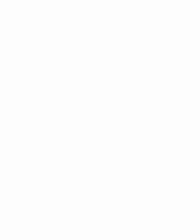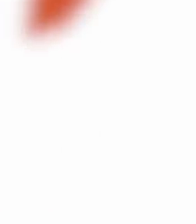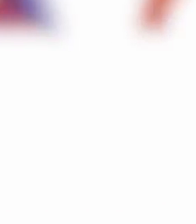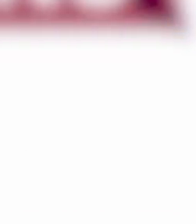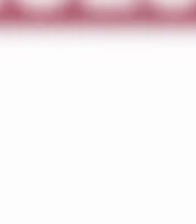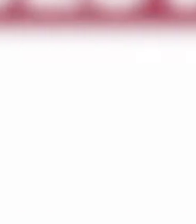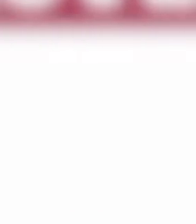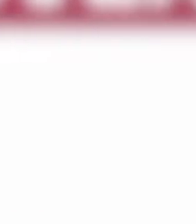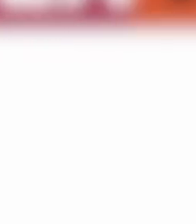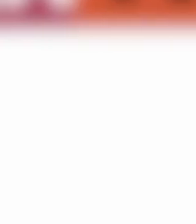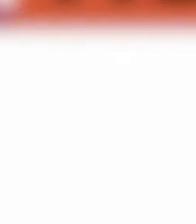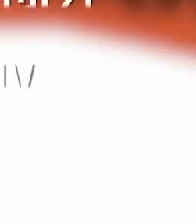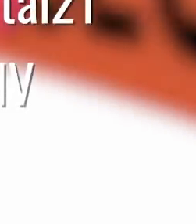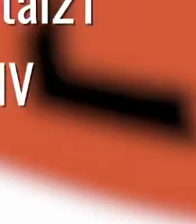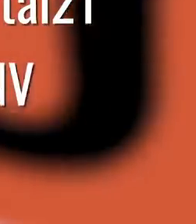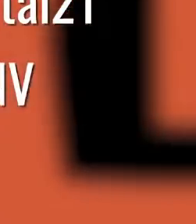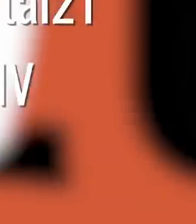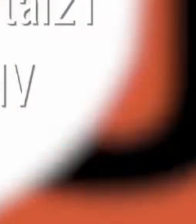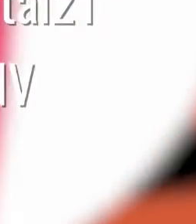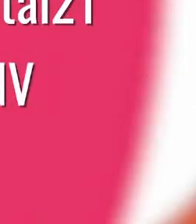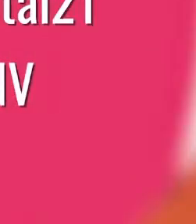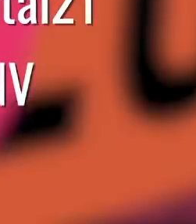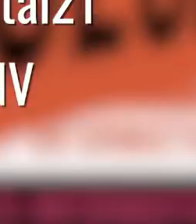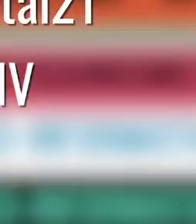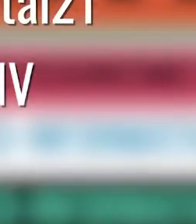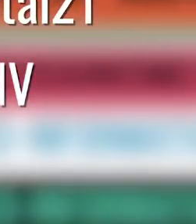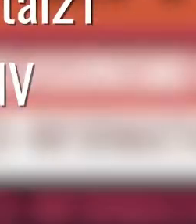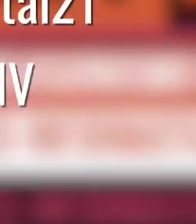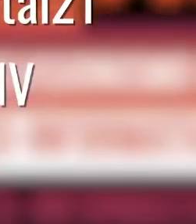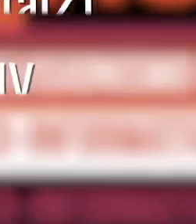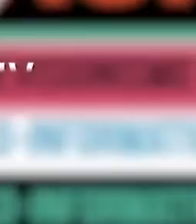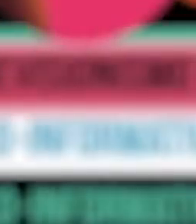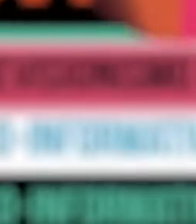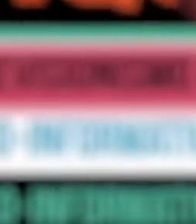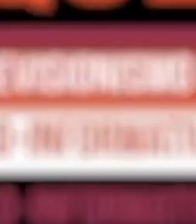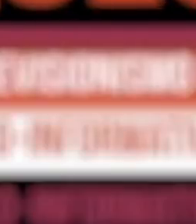horas, por las redes sociales de Capital 21 y aunque usted no lo vea.